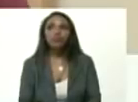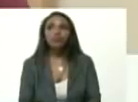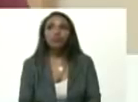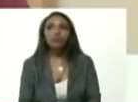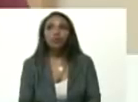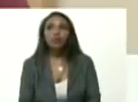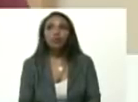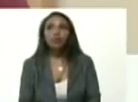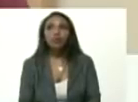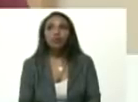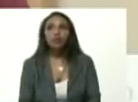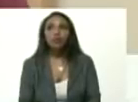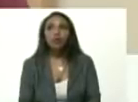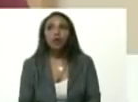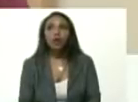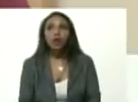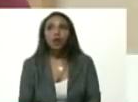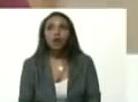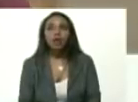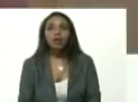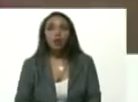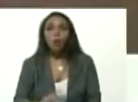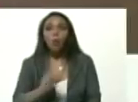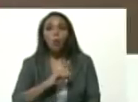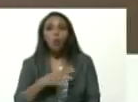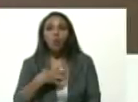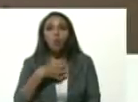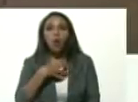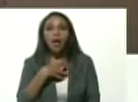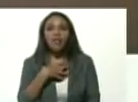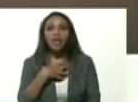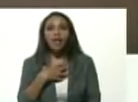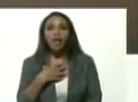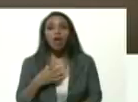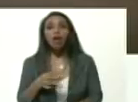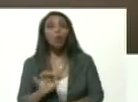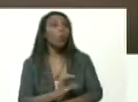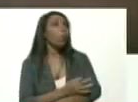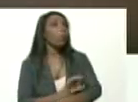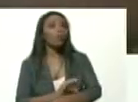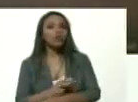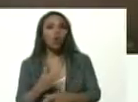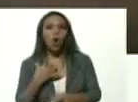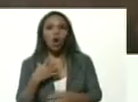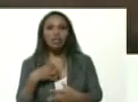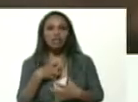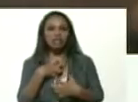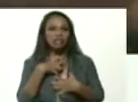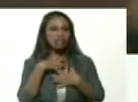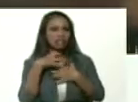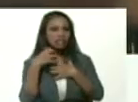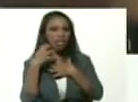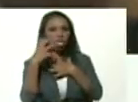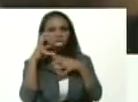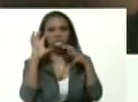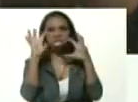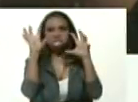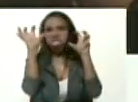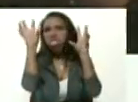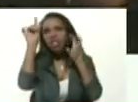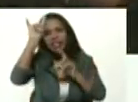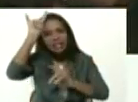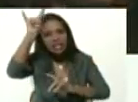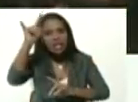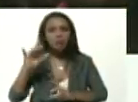que no pueden disimular cómo se les brota la cara y se les brotan los ojos con la maldad, haciendo